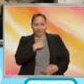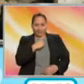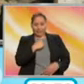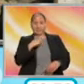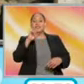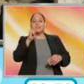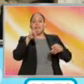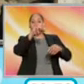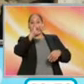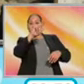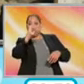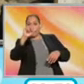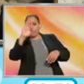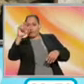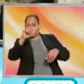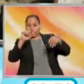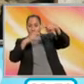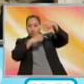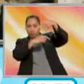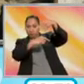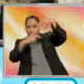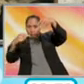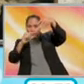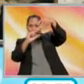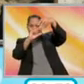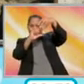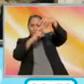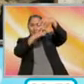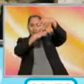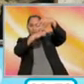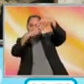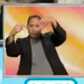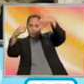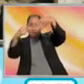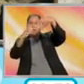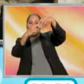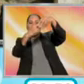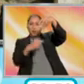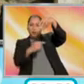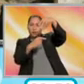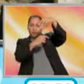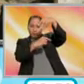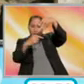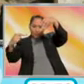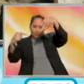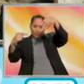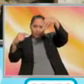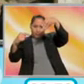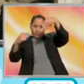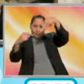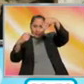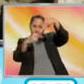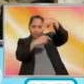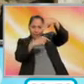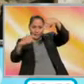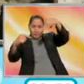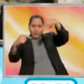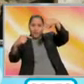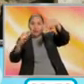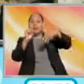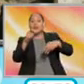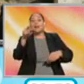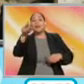abajo, ¿no? Que deja una gran separación. Hay gente que rubrica muy continuo hacia las letras, aquí deja una separación. Lo que